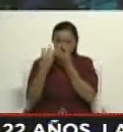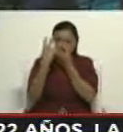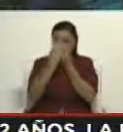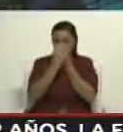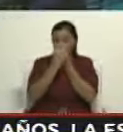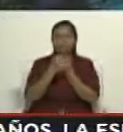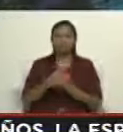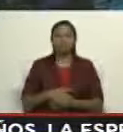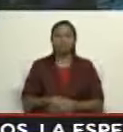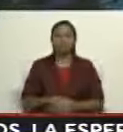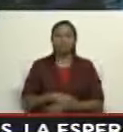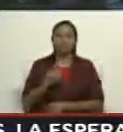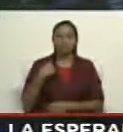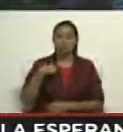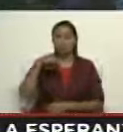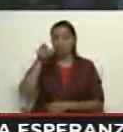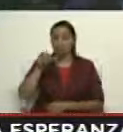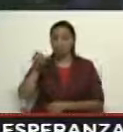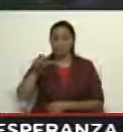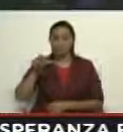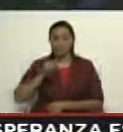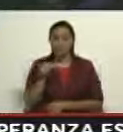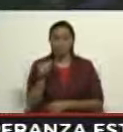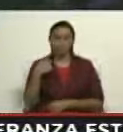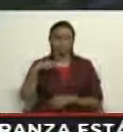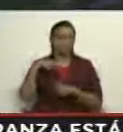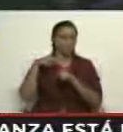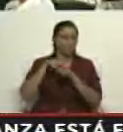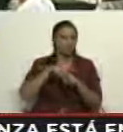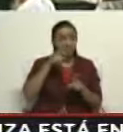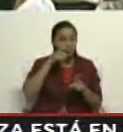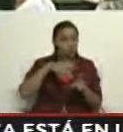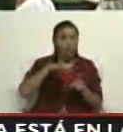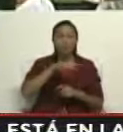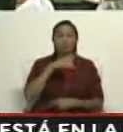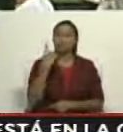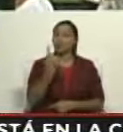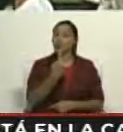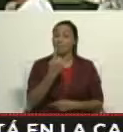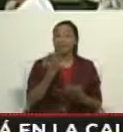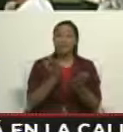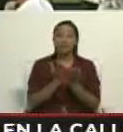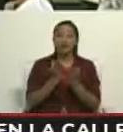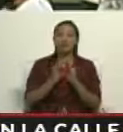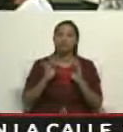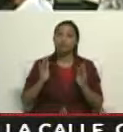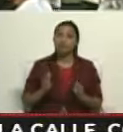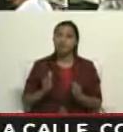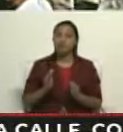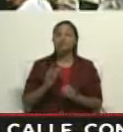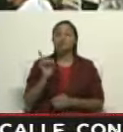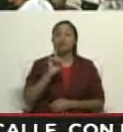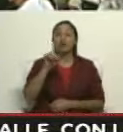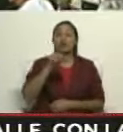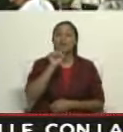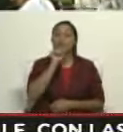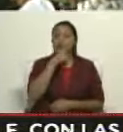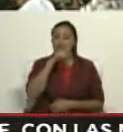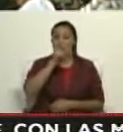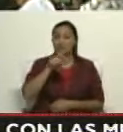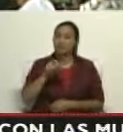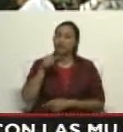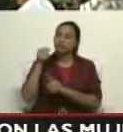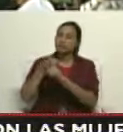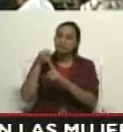de represión del pueblo. Pero no solamente eran los estudiantes, era que los viejitos protestaban por las pensiones, y